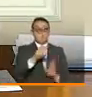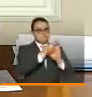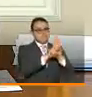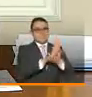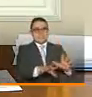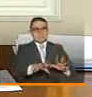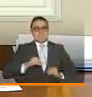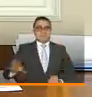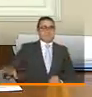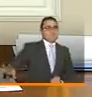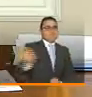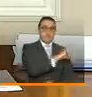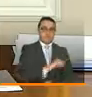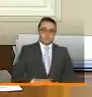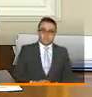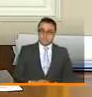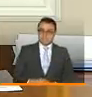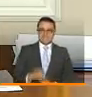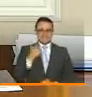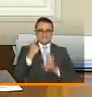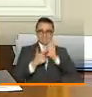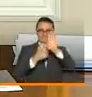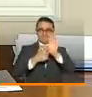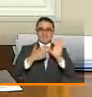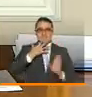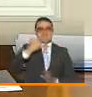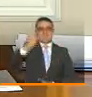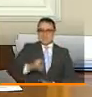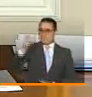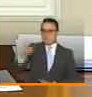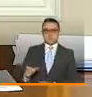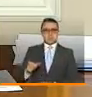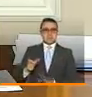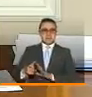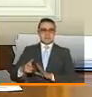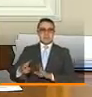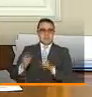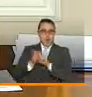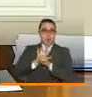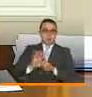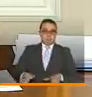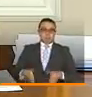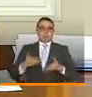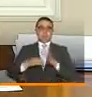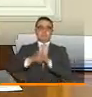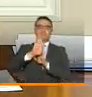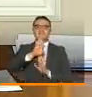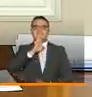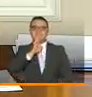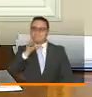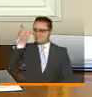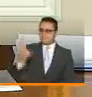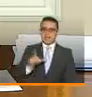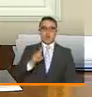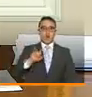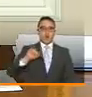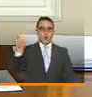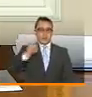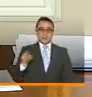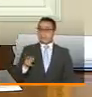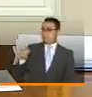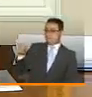sociedad. También quiero compartirles hoy un caso de recuperación. Hoy el turno es para Luis Alfredo Páez. Él nos cuenta